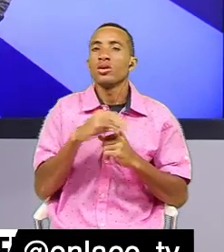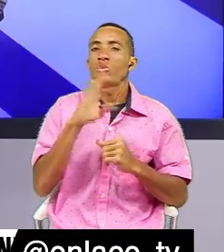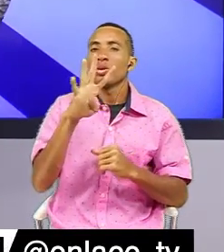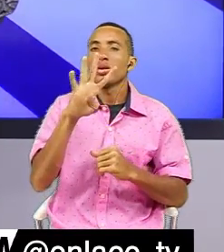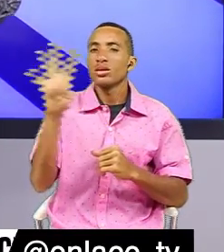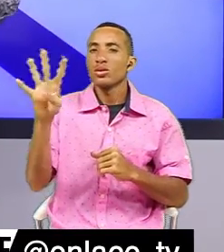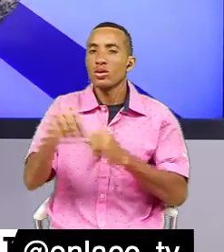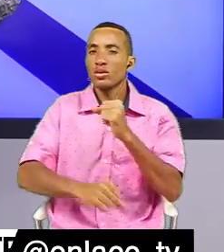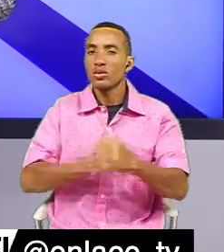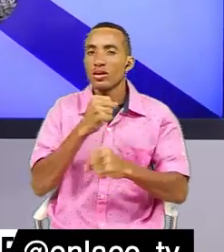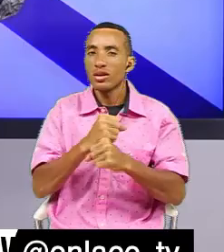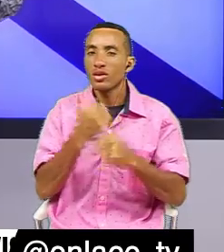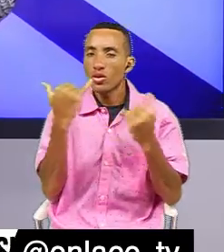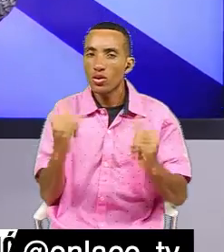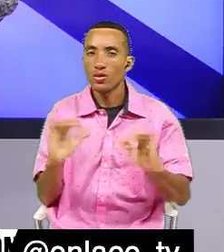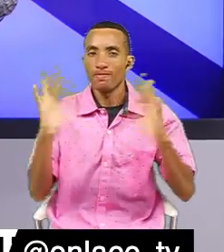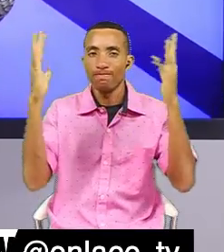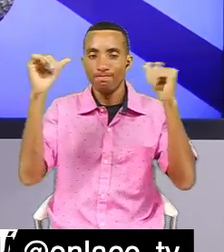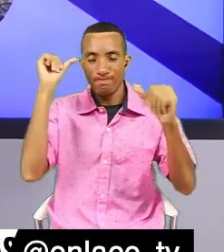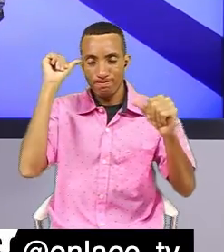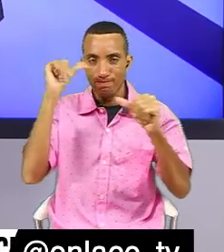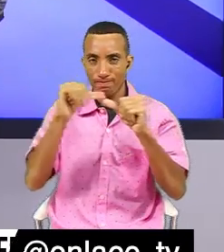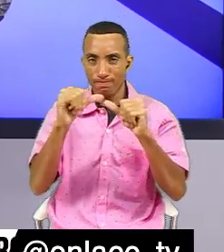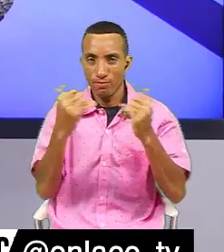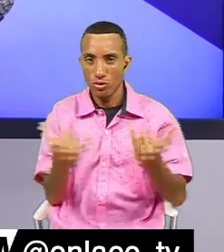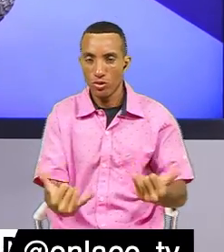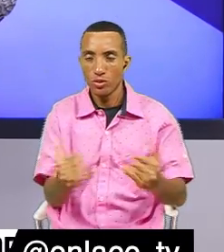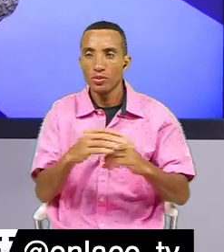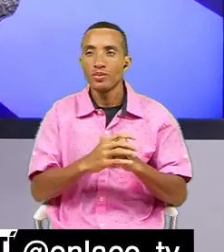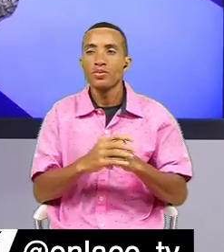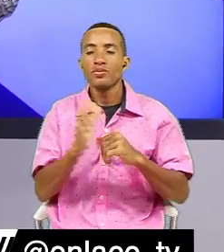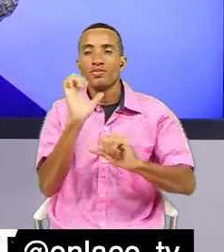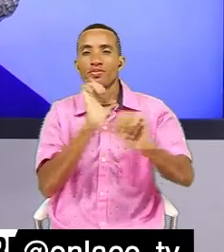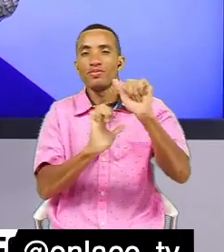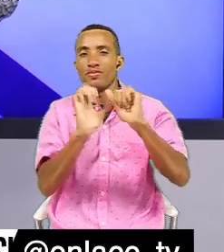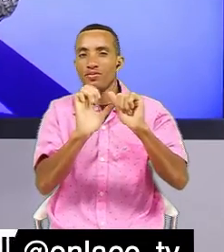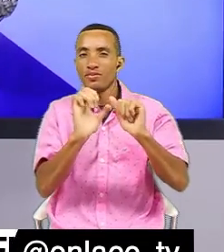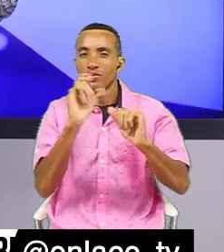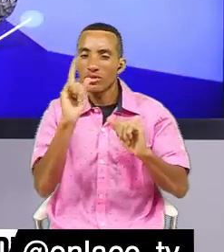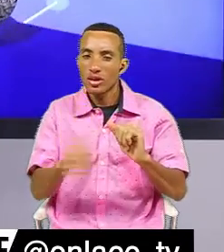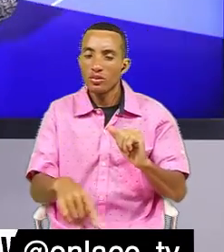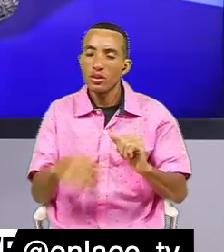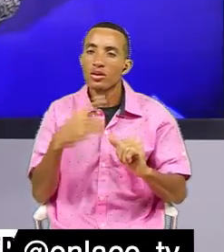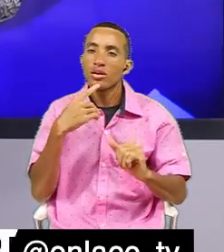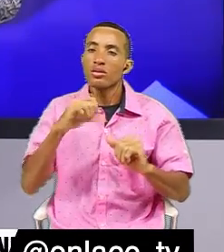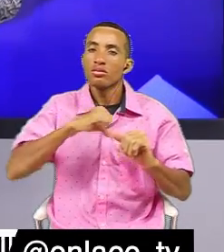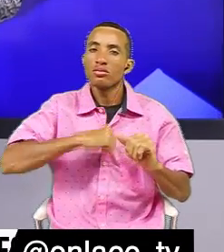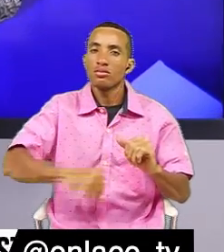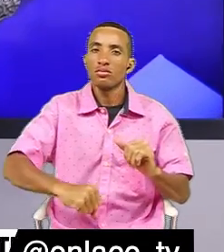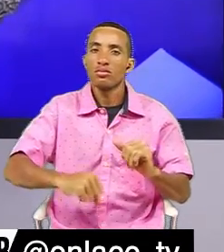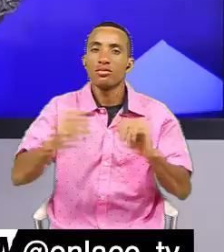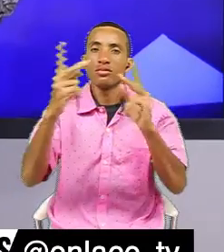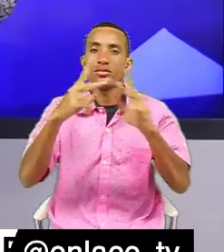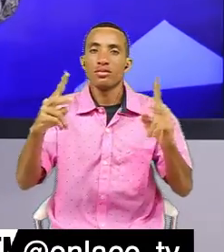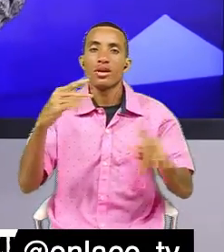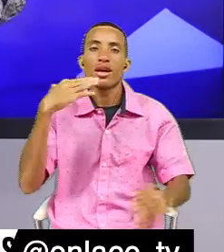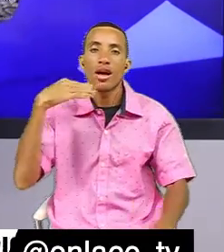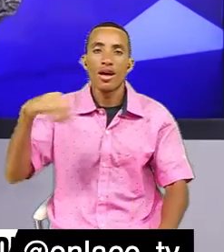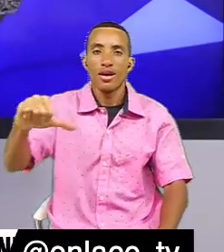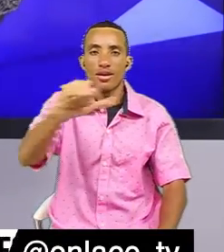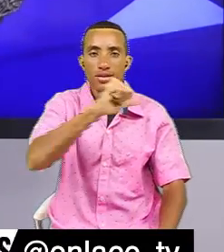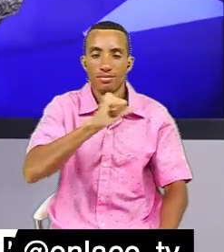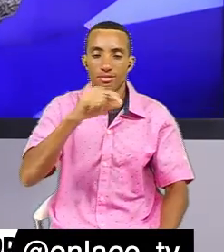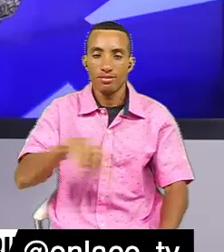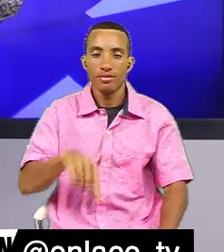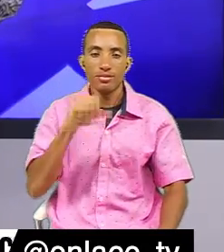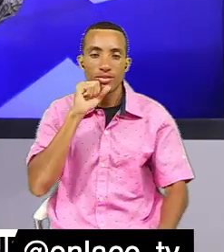que hoy celebran aquí en el Puerto Petrolero en la lucha que desempeñan por la defensa de los derechos de las mujeres en el